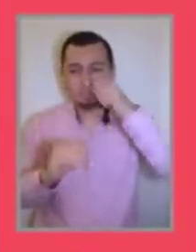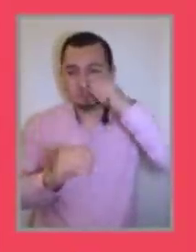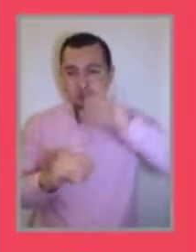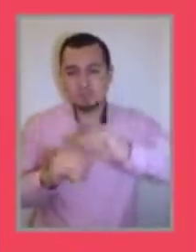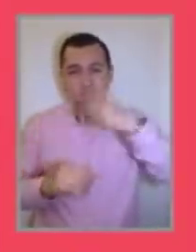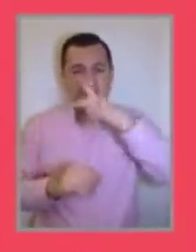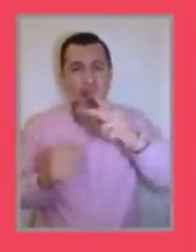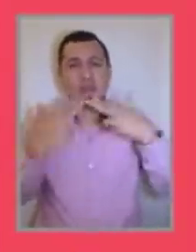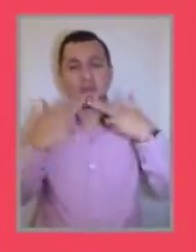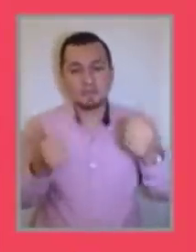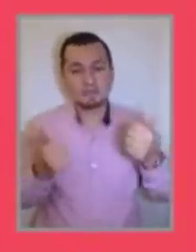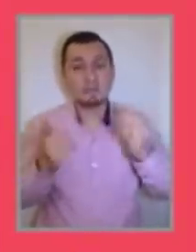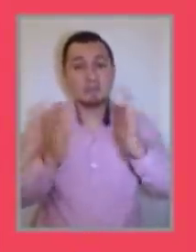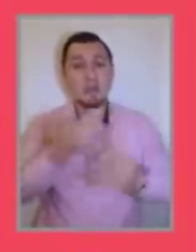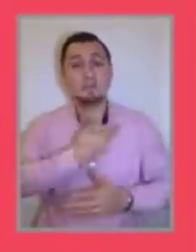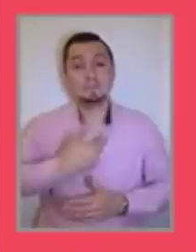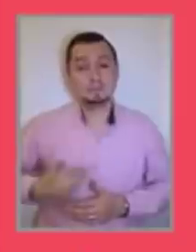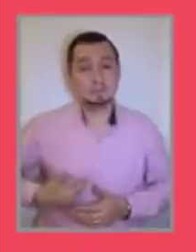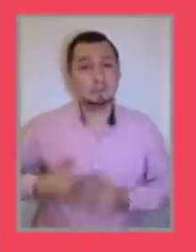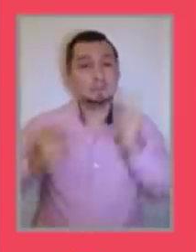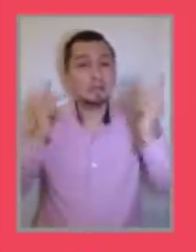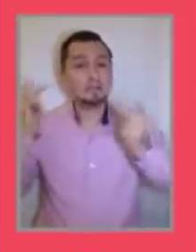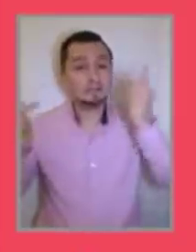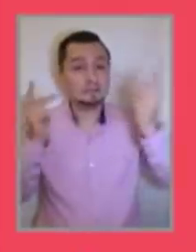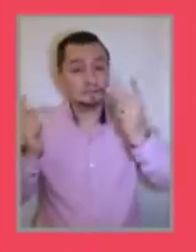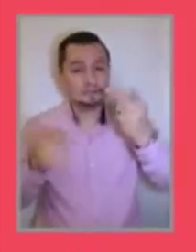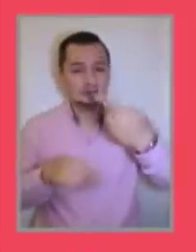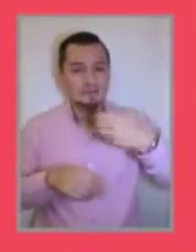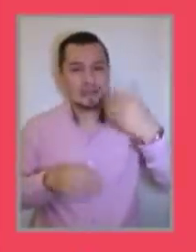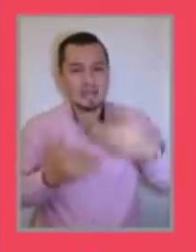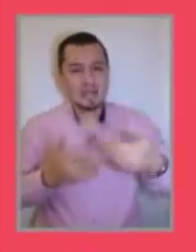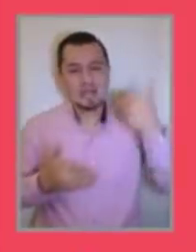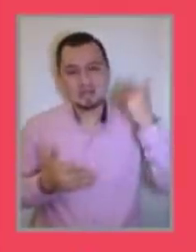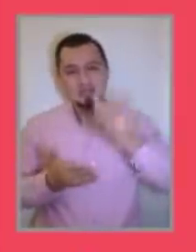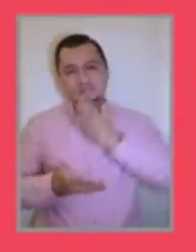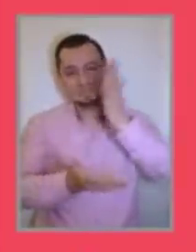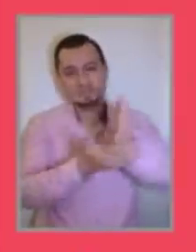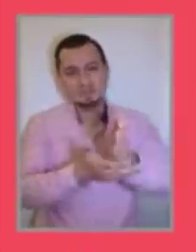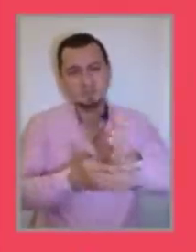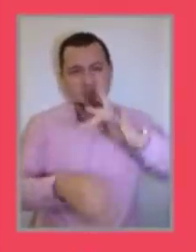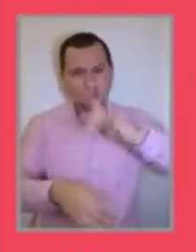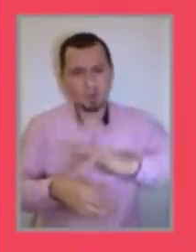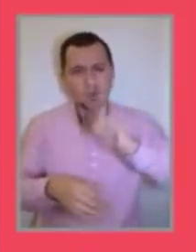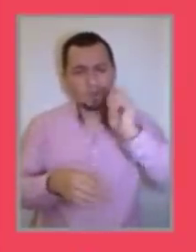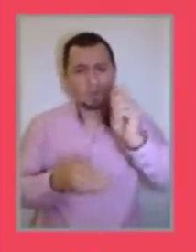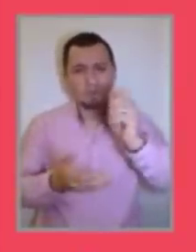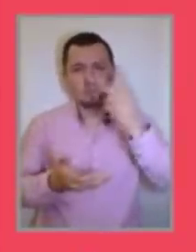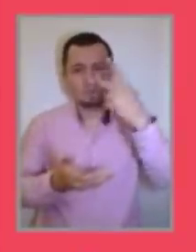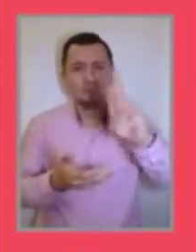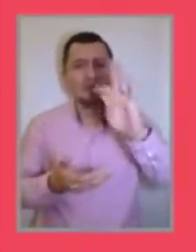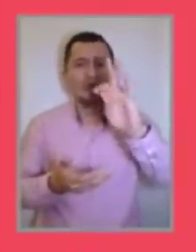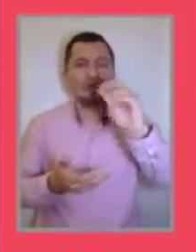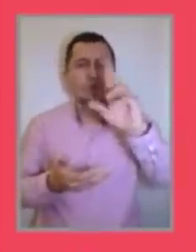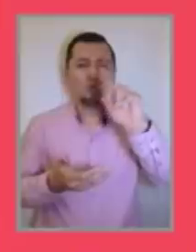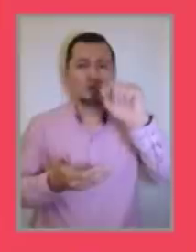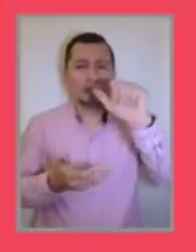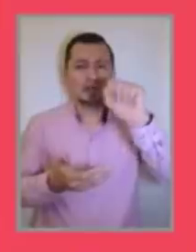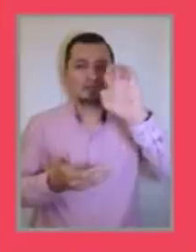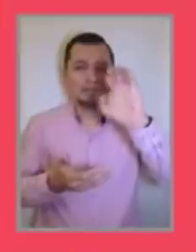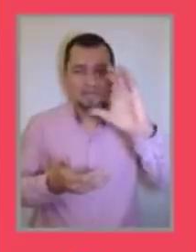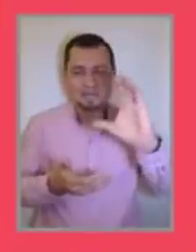con el presidente en su visita el fin de semana, tocaron el tema de los recursos del Fortasec, hablando